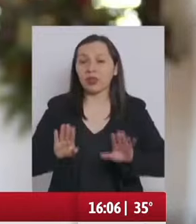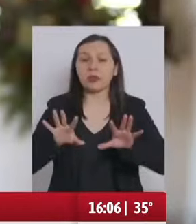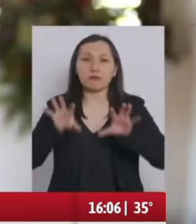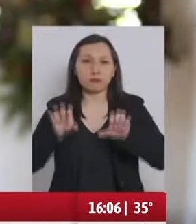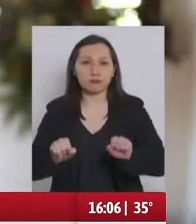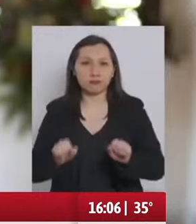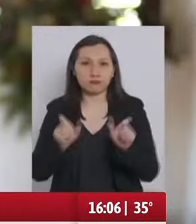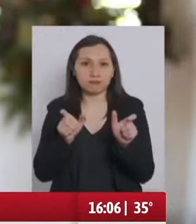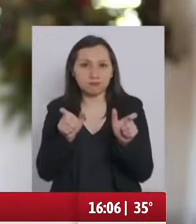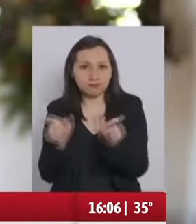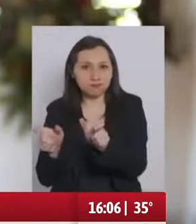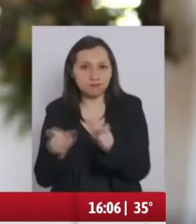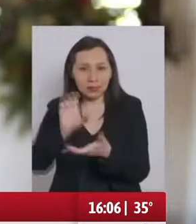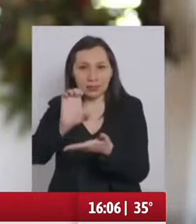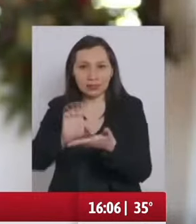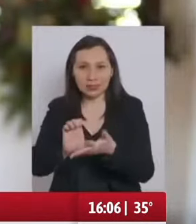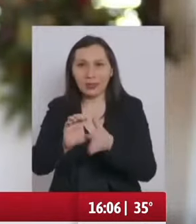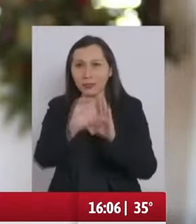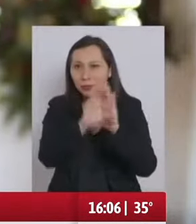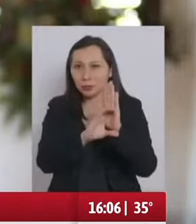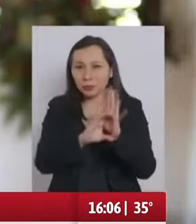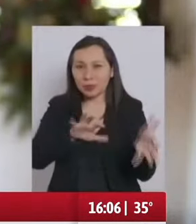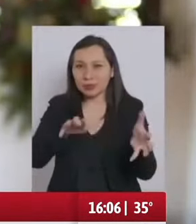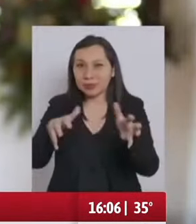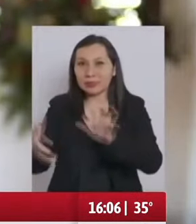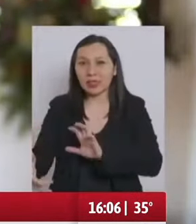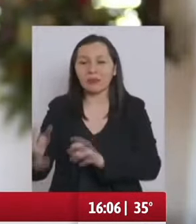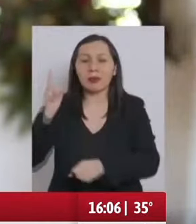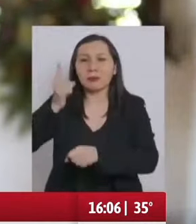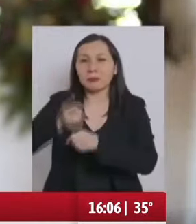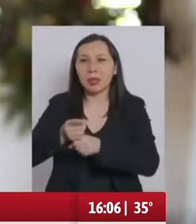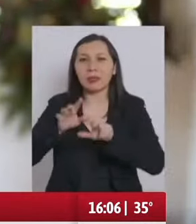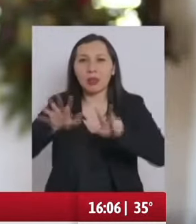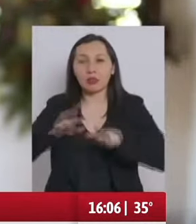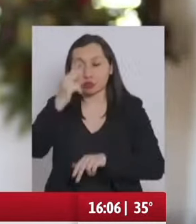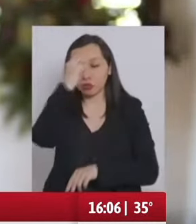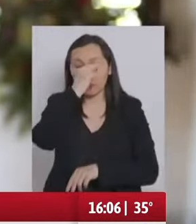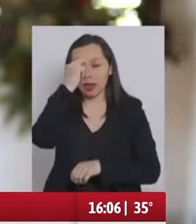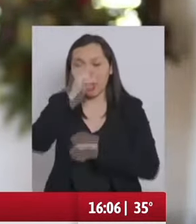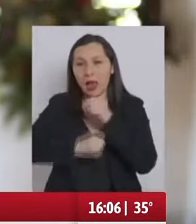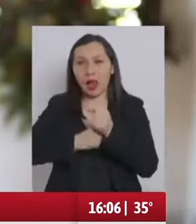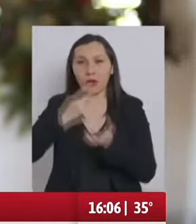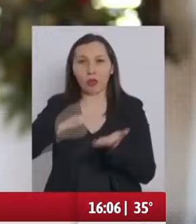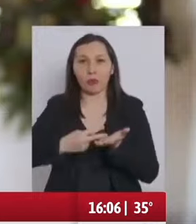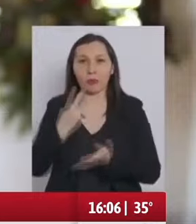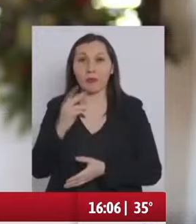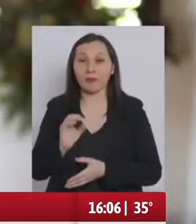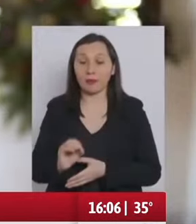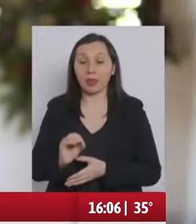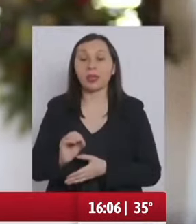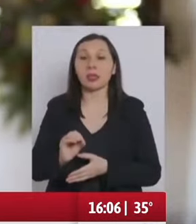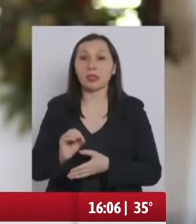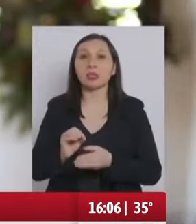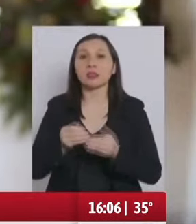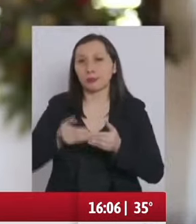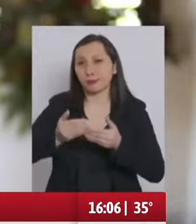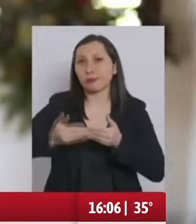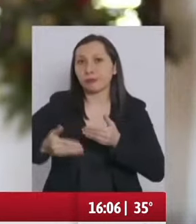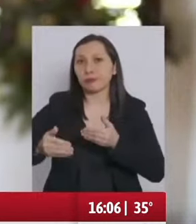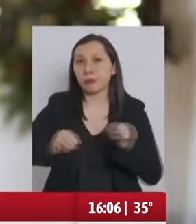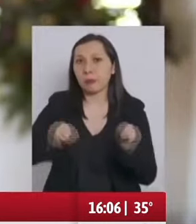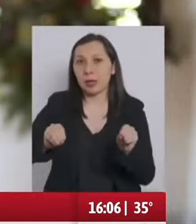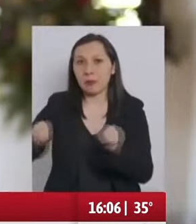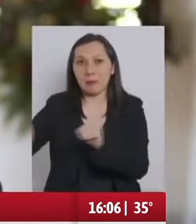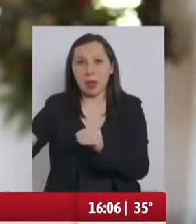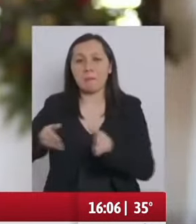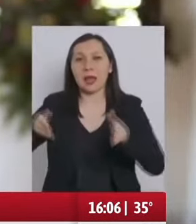Sebastián Piñera murió en el accidente. El helicóptero despegó en medio de una jornada de lluvia que afecta a la